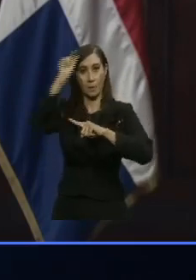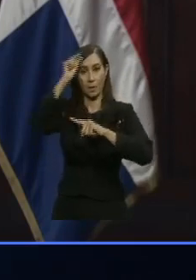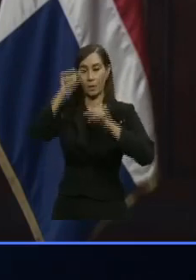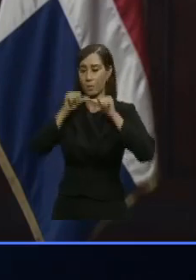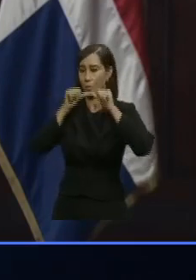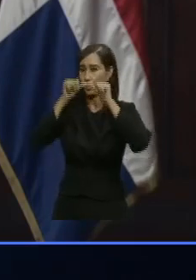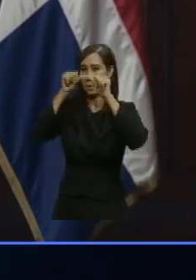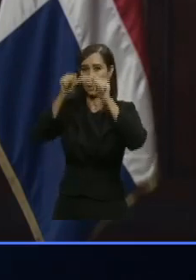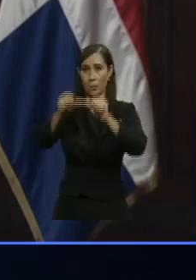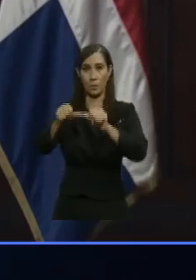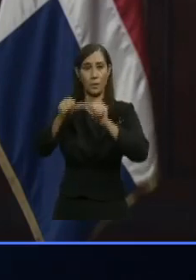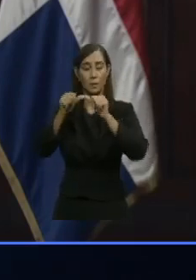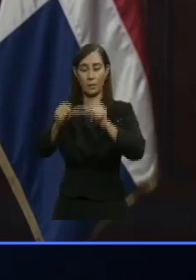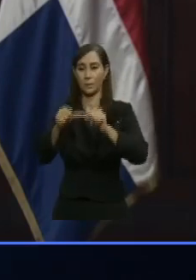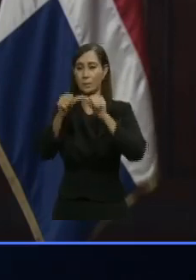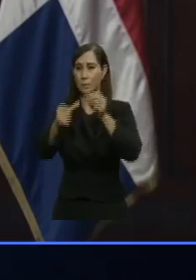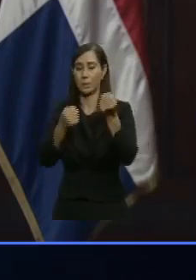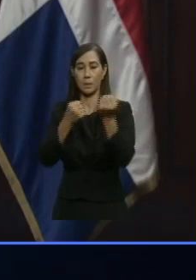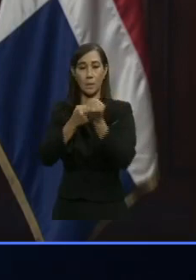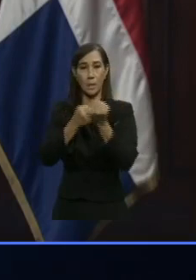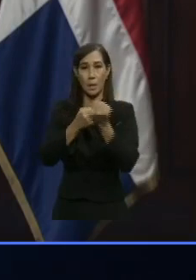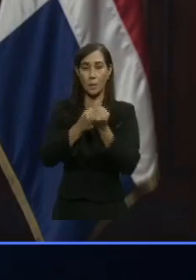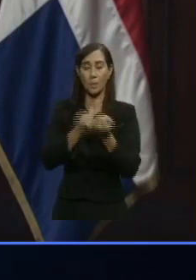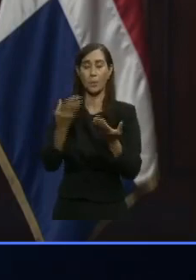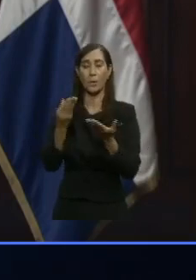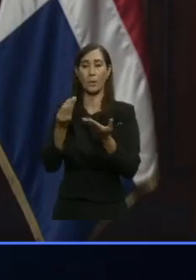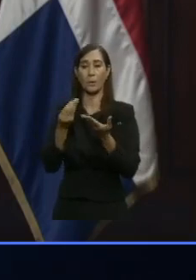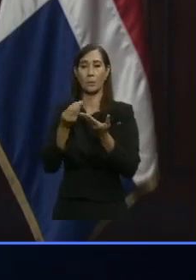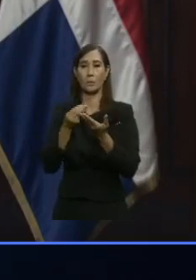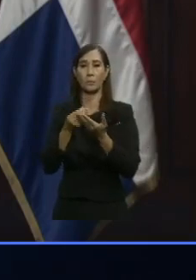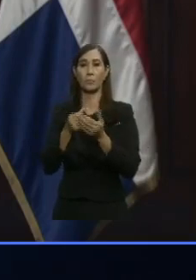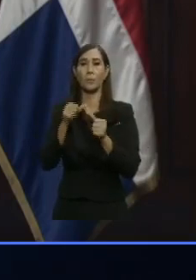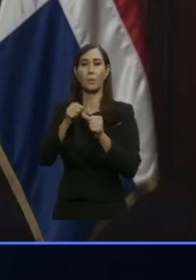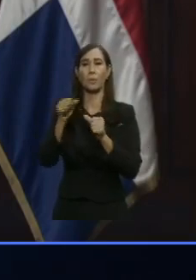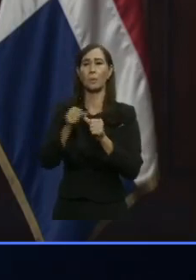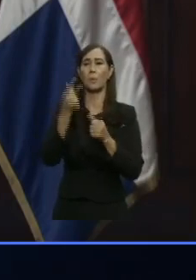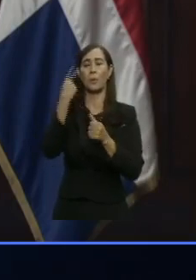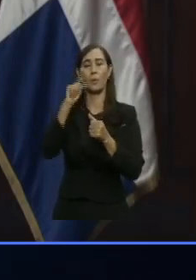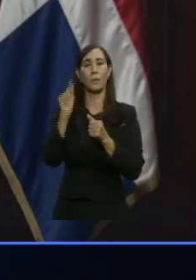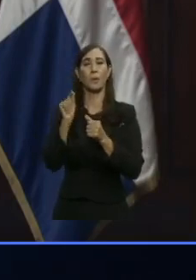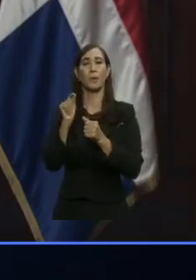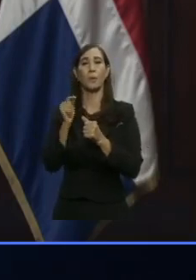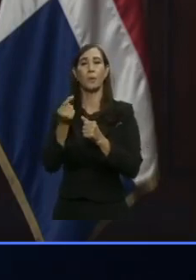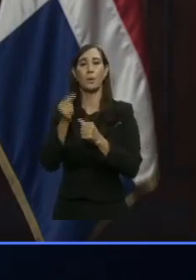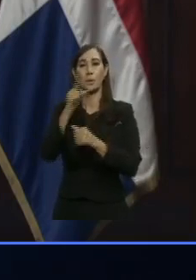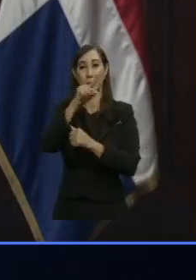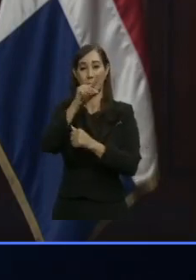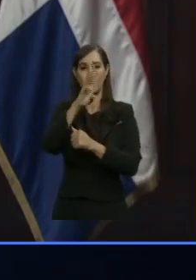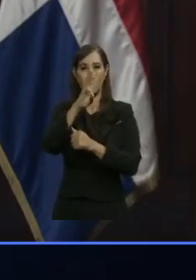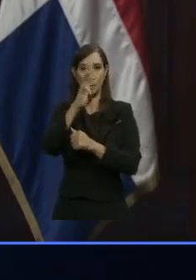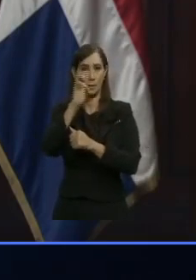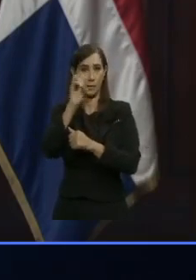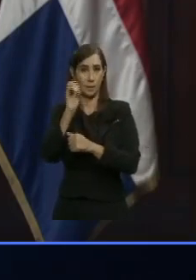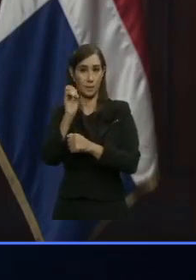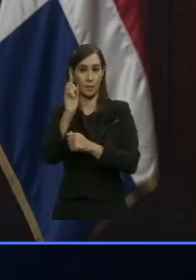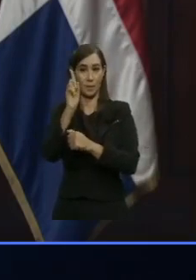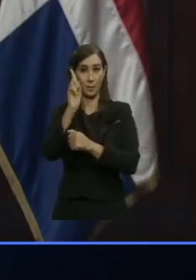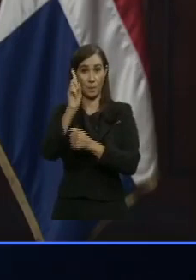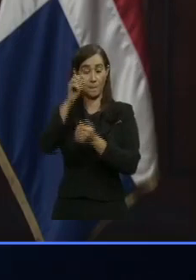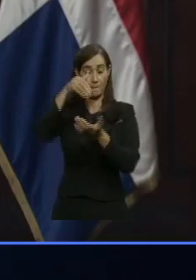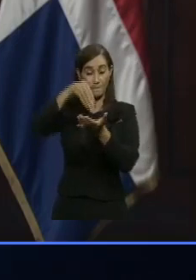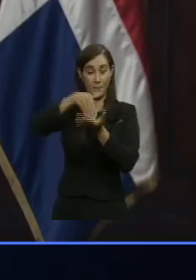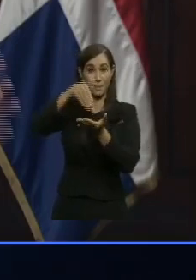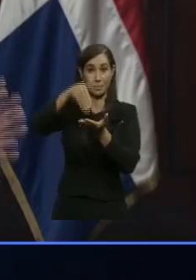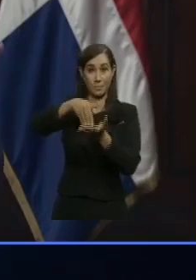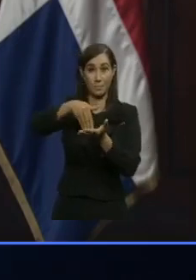el pasado vida en la universidad es insostenible ya producir cerdo en la república dominicana si me cuentan no se puede porque no se